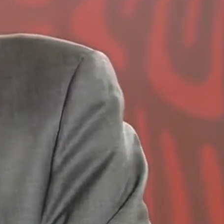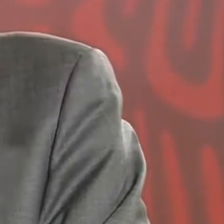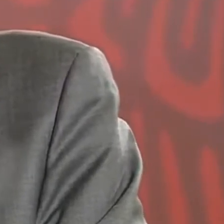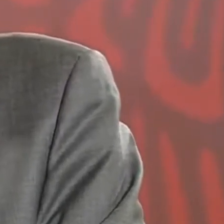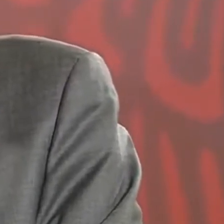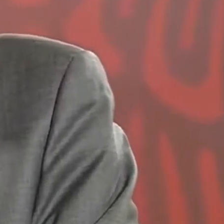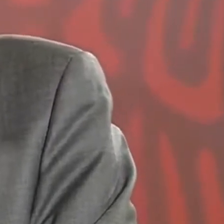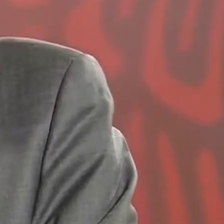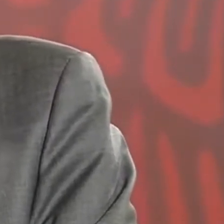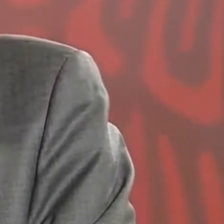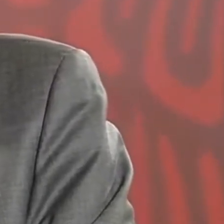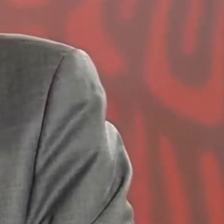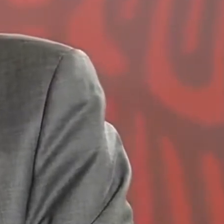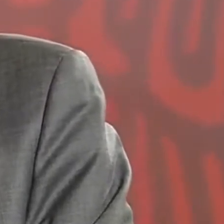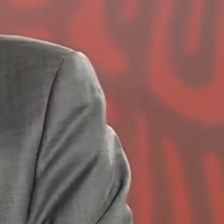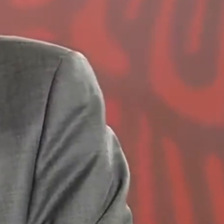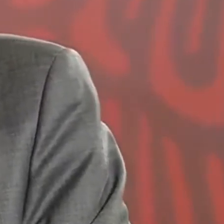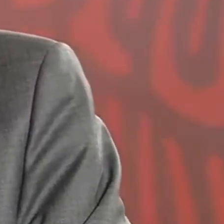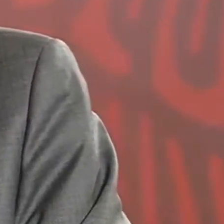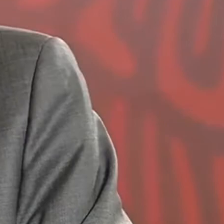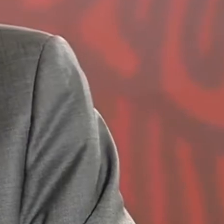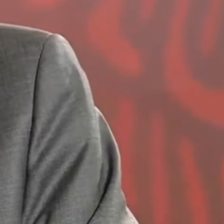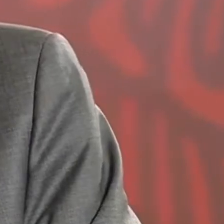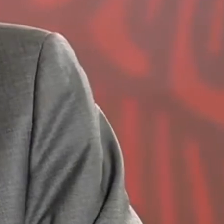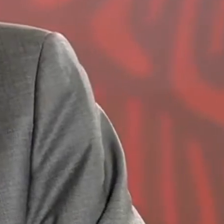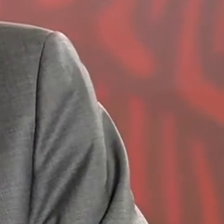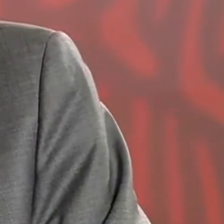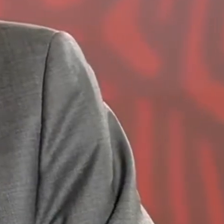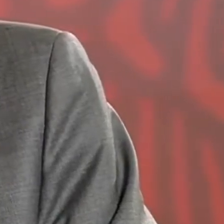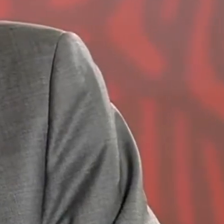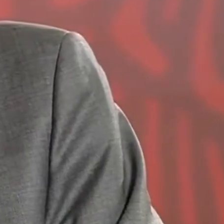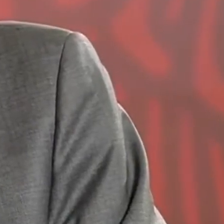pudieran aspirar a ser diputados o senadores